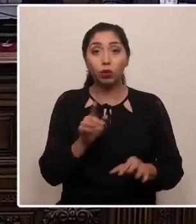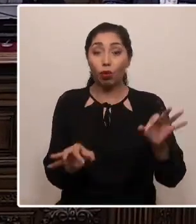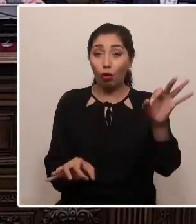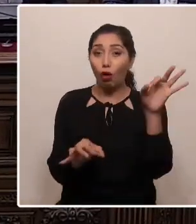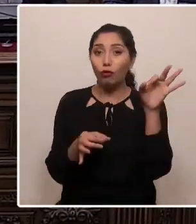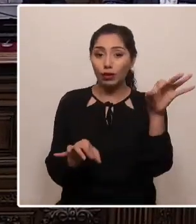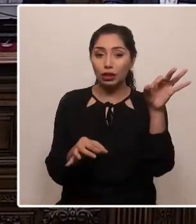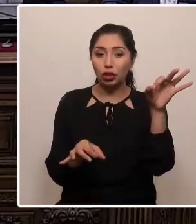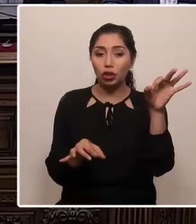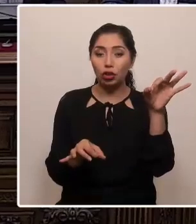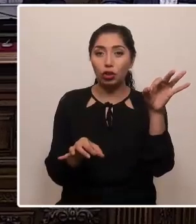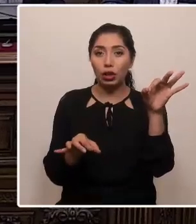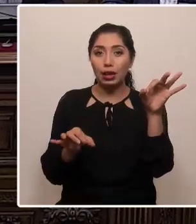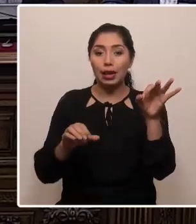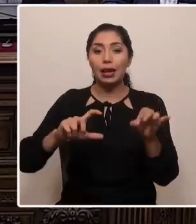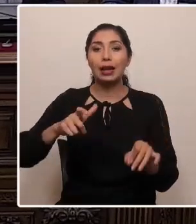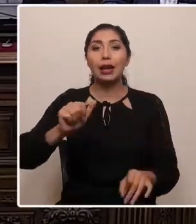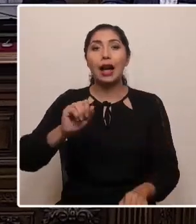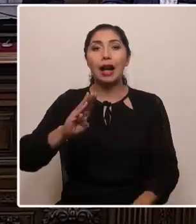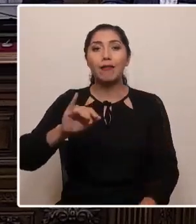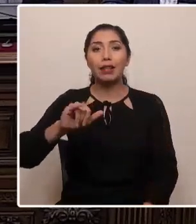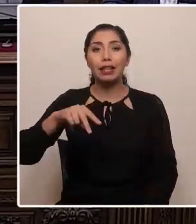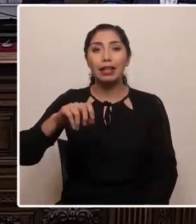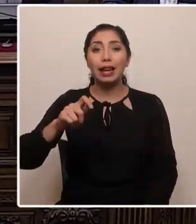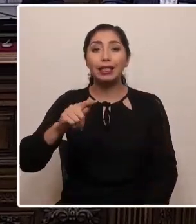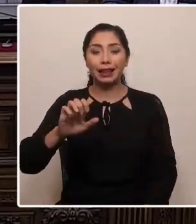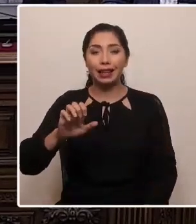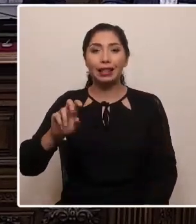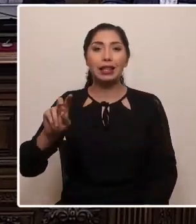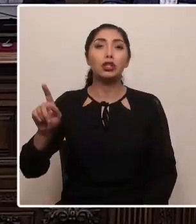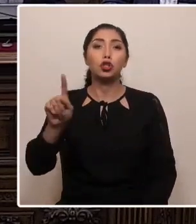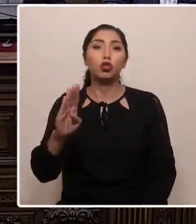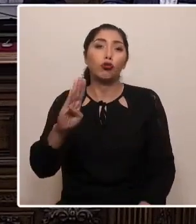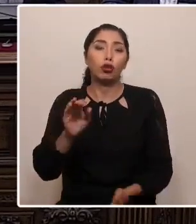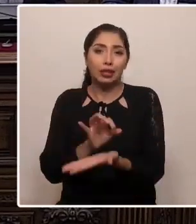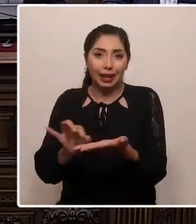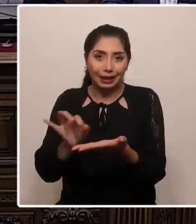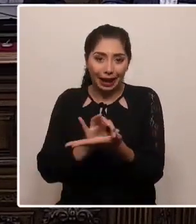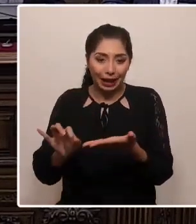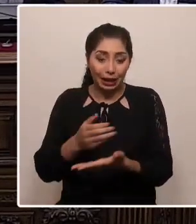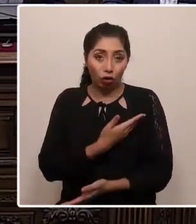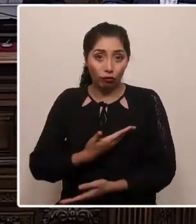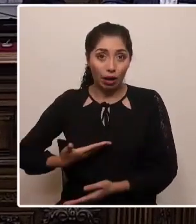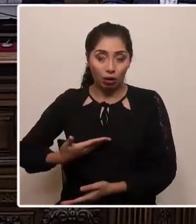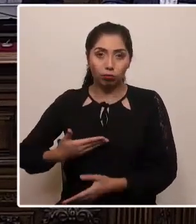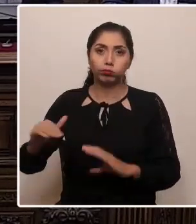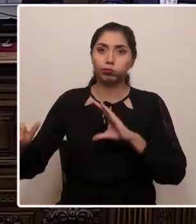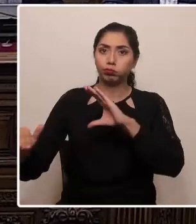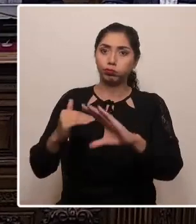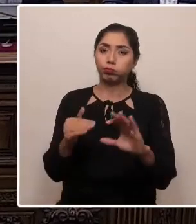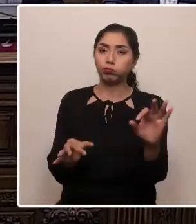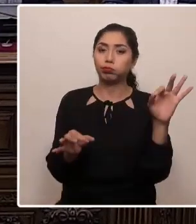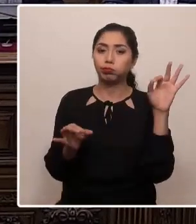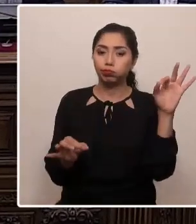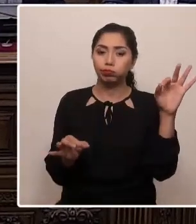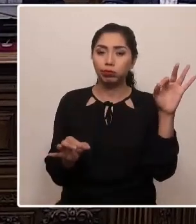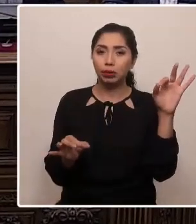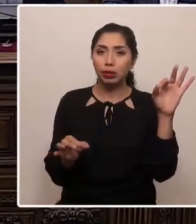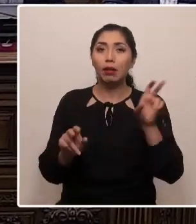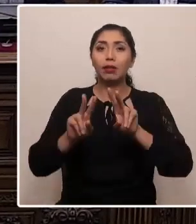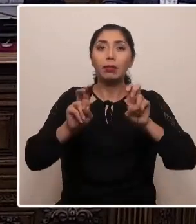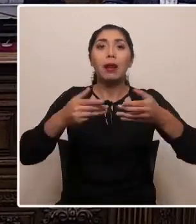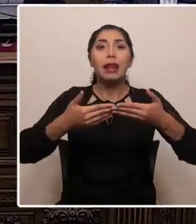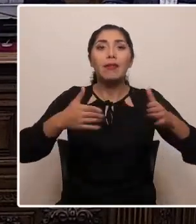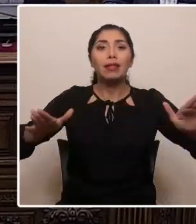oficio del Gabinete de la Subsecretaría General de Gobierno, mediante el cual remiten la comunicación enviada por el Relator Especial para la Libertad de